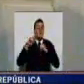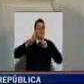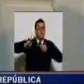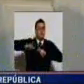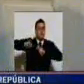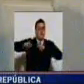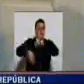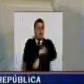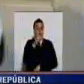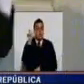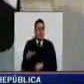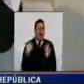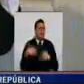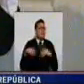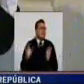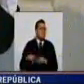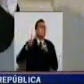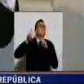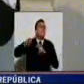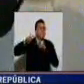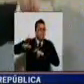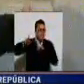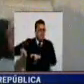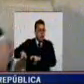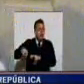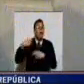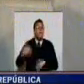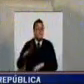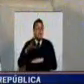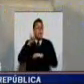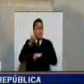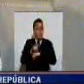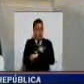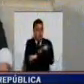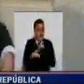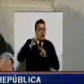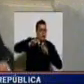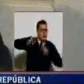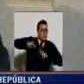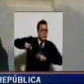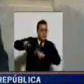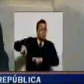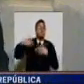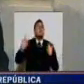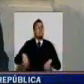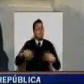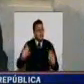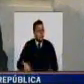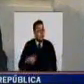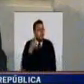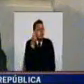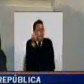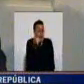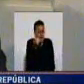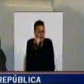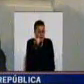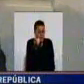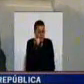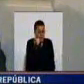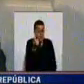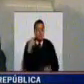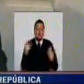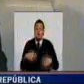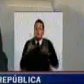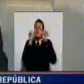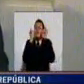al señor ministro y que esté investigando también la Procuraduría al señor ministro, porque aquí estamos hablando de cosas